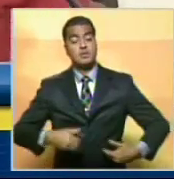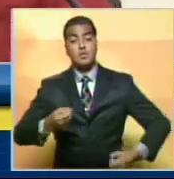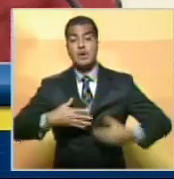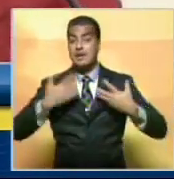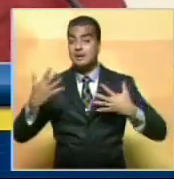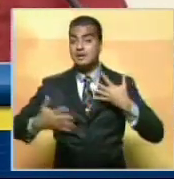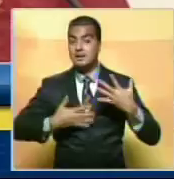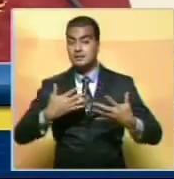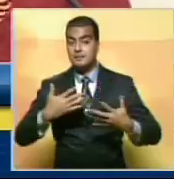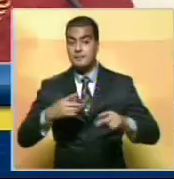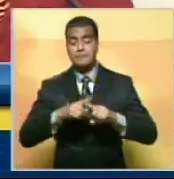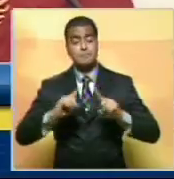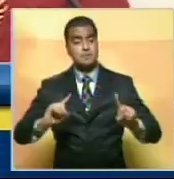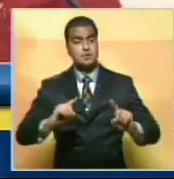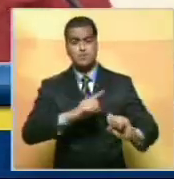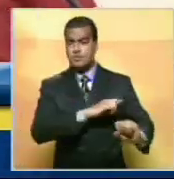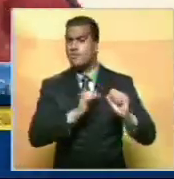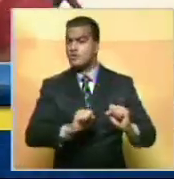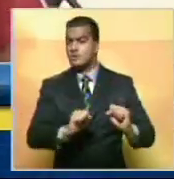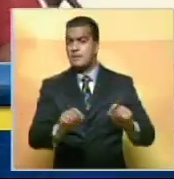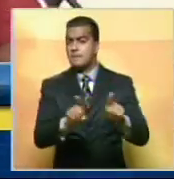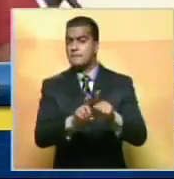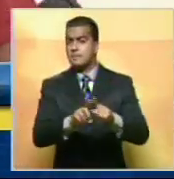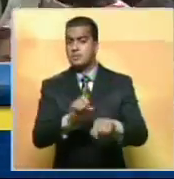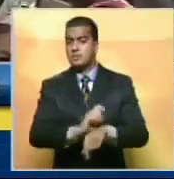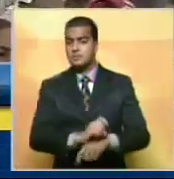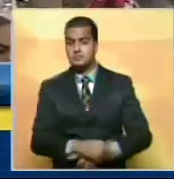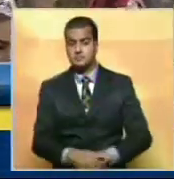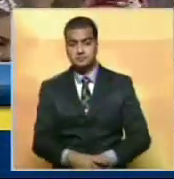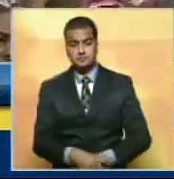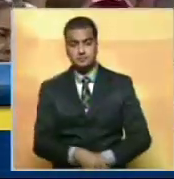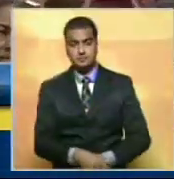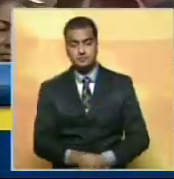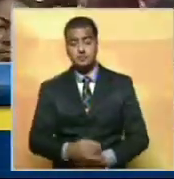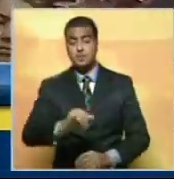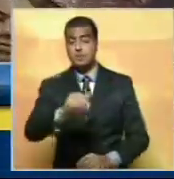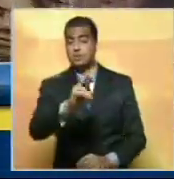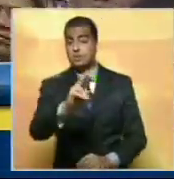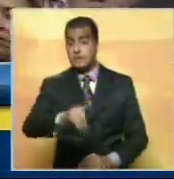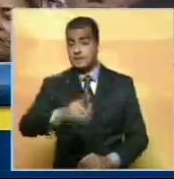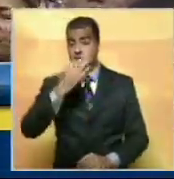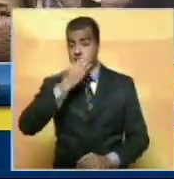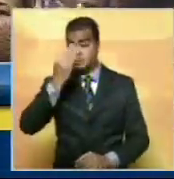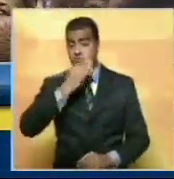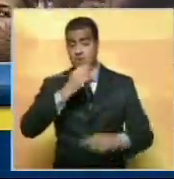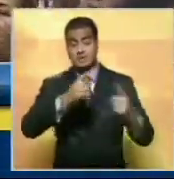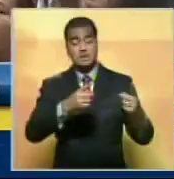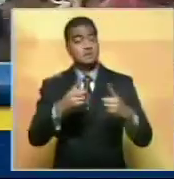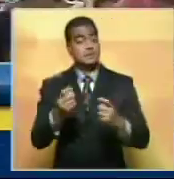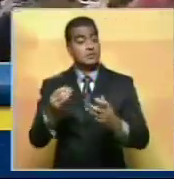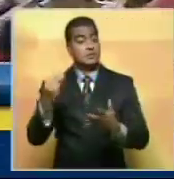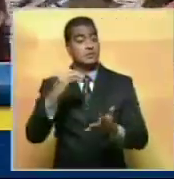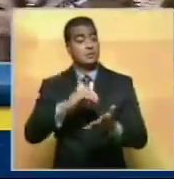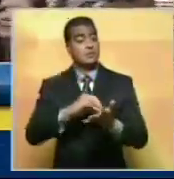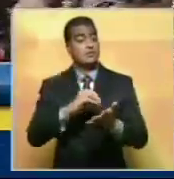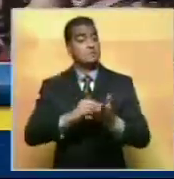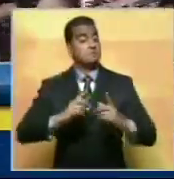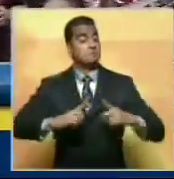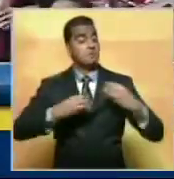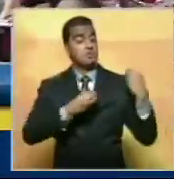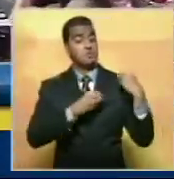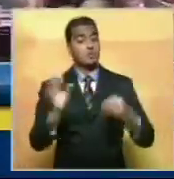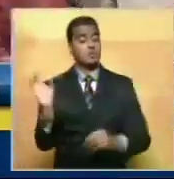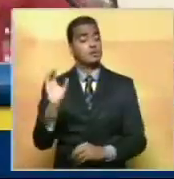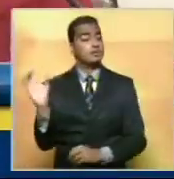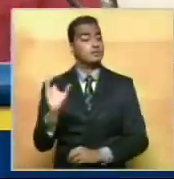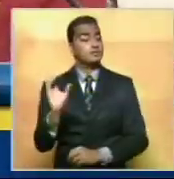alegría, pero con fiereza al mismo tiempo. El alcalde de Caracas, Jorge Rodríguez, aseguró que es necesario devolverle el orgullo a los